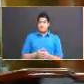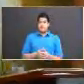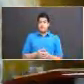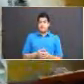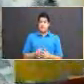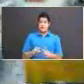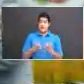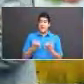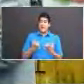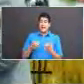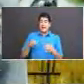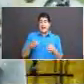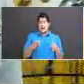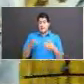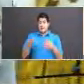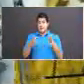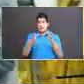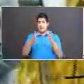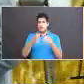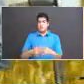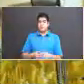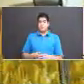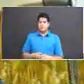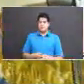En el camino,